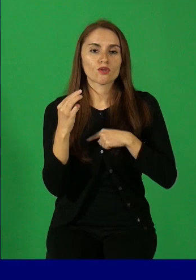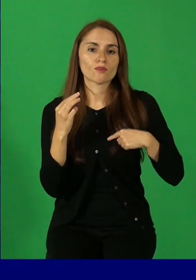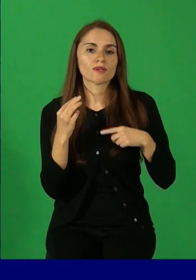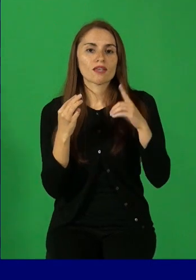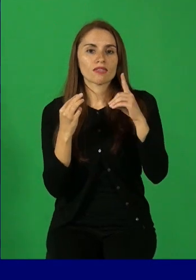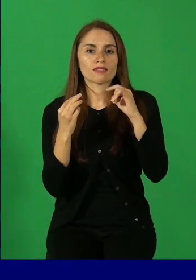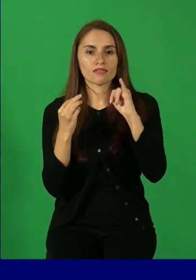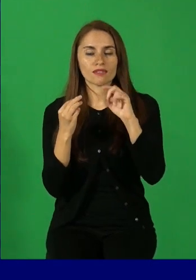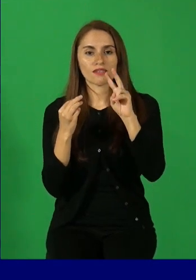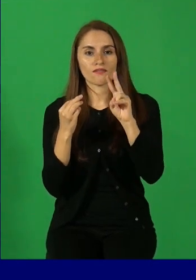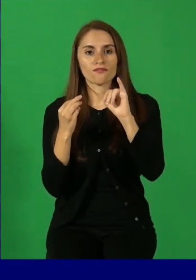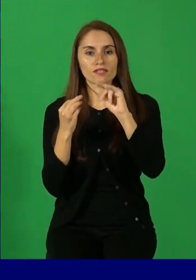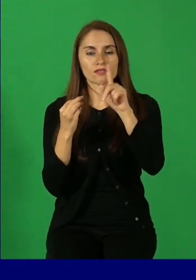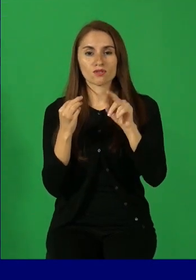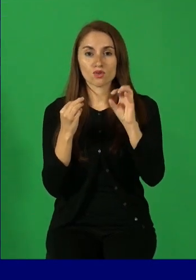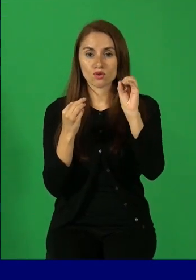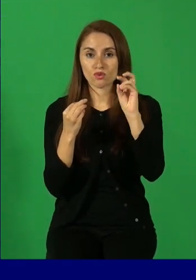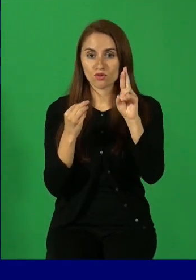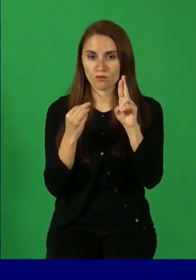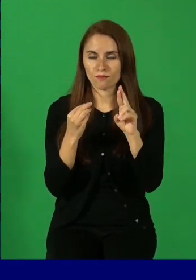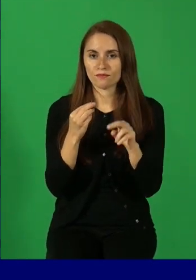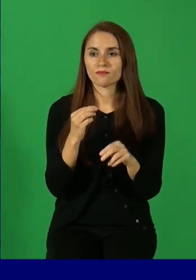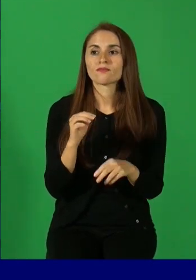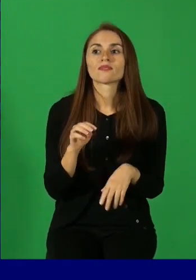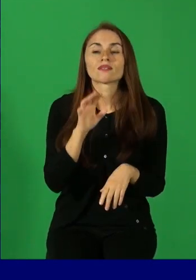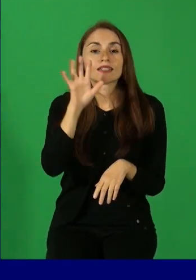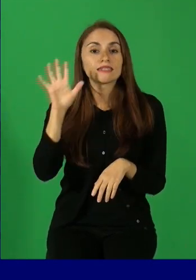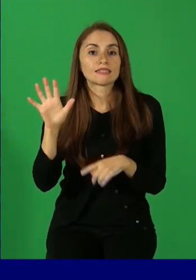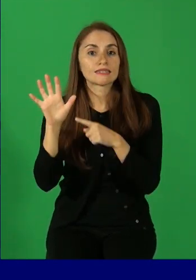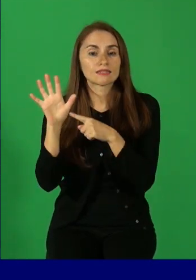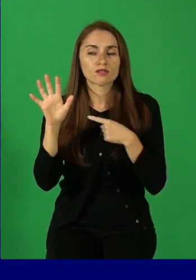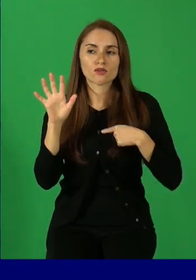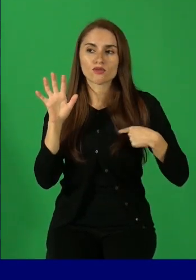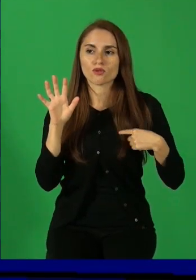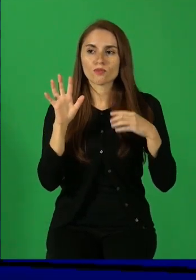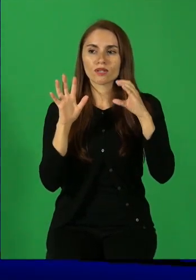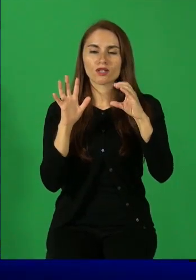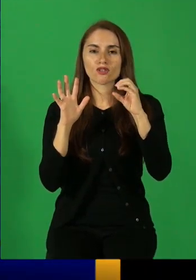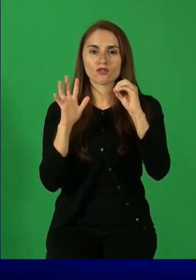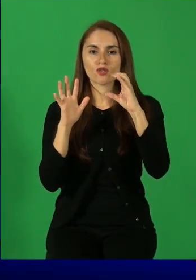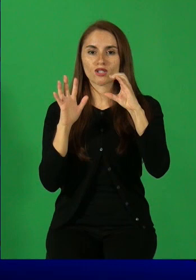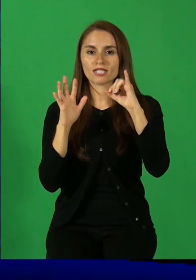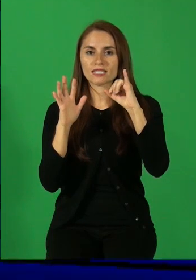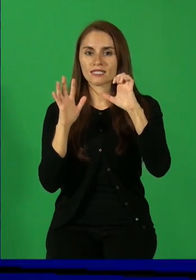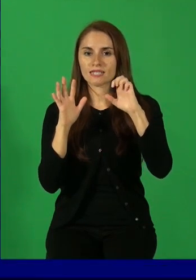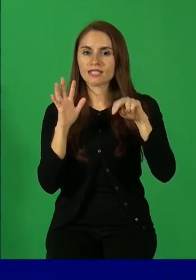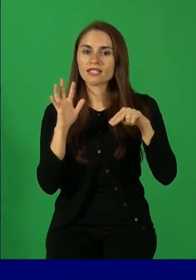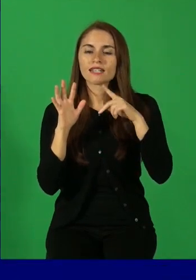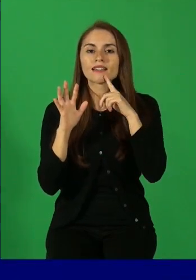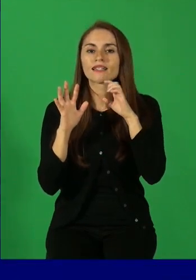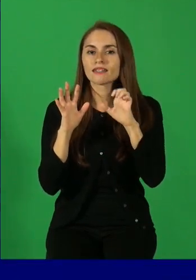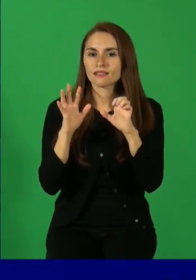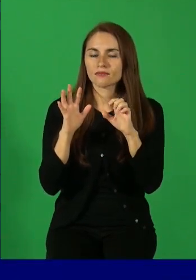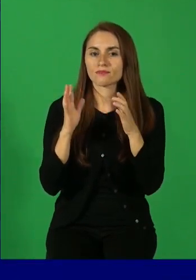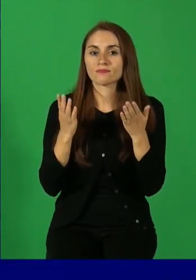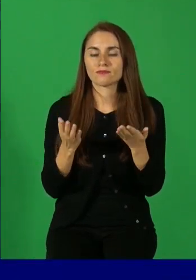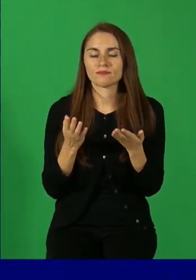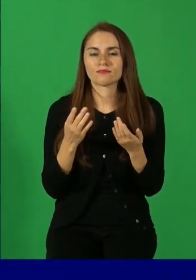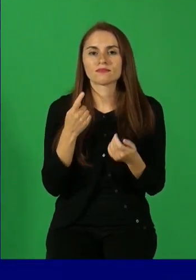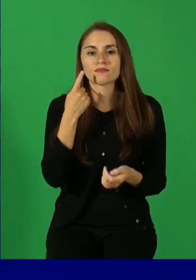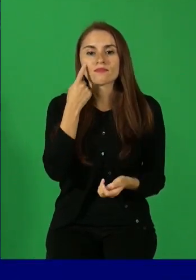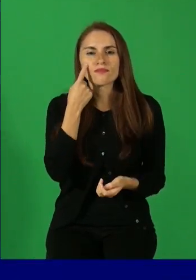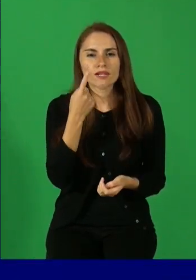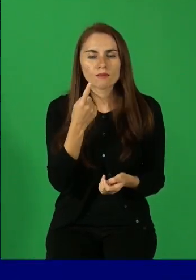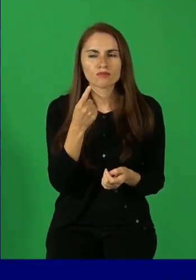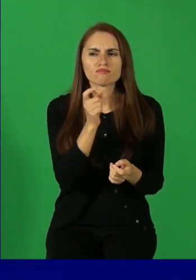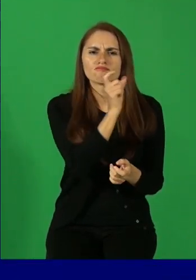5 se llama cociente. Esas son las tres partes de la división. Veamos ahora y recordemos qué significa